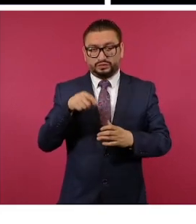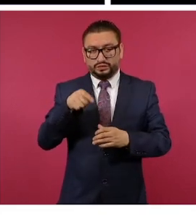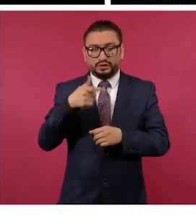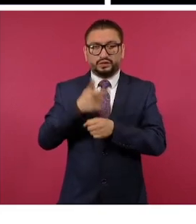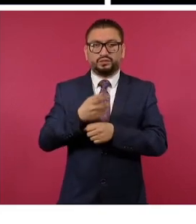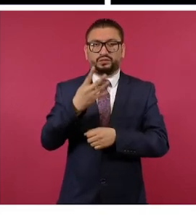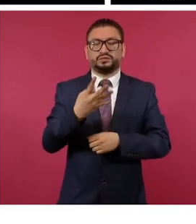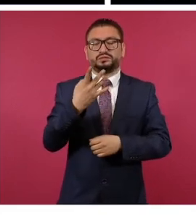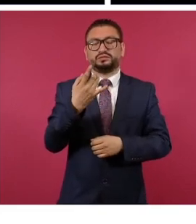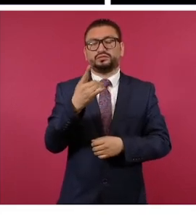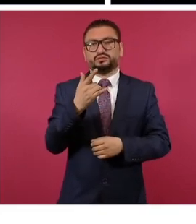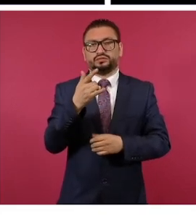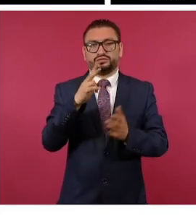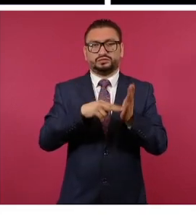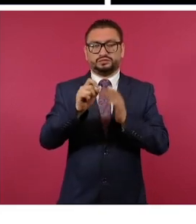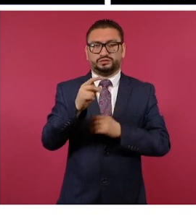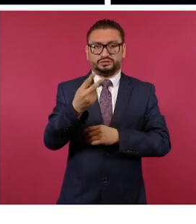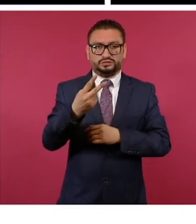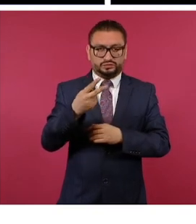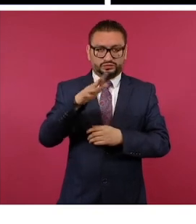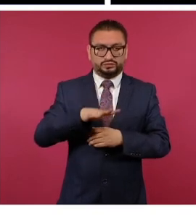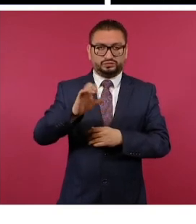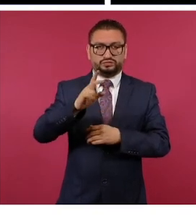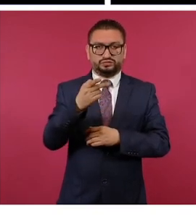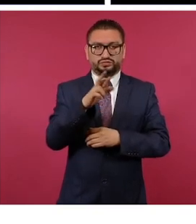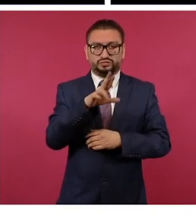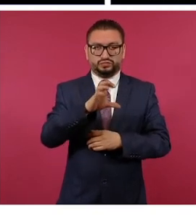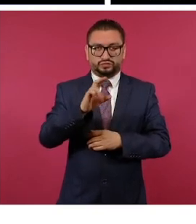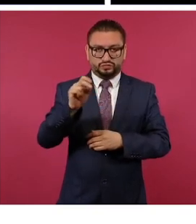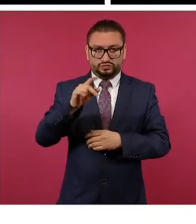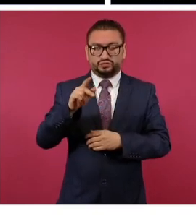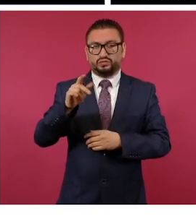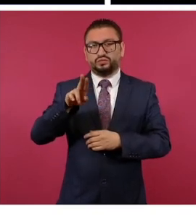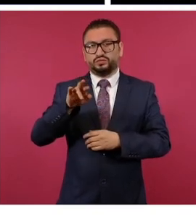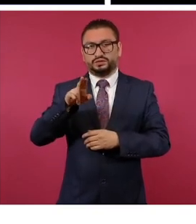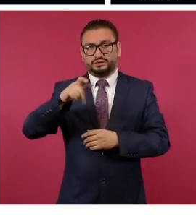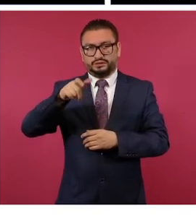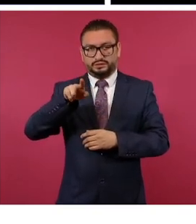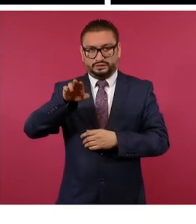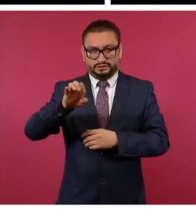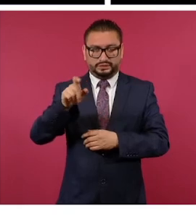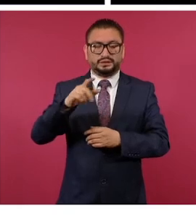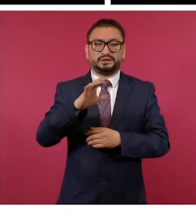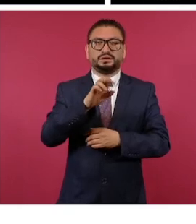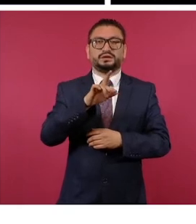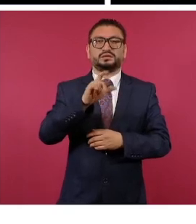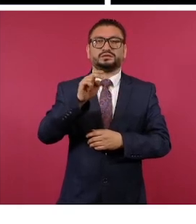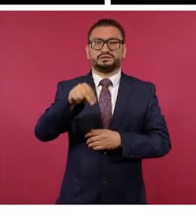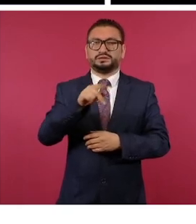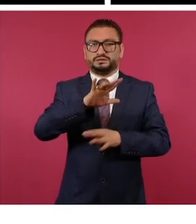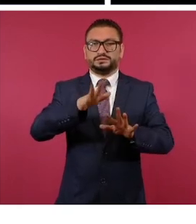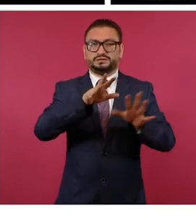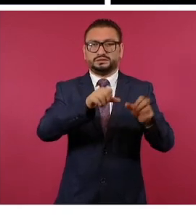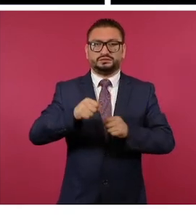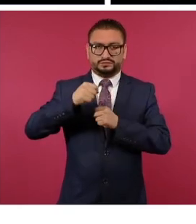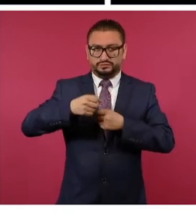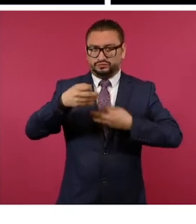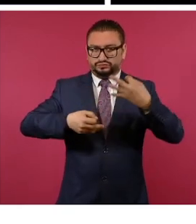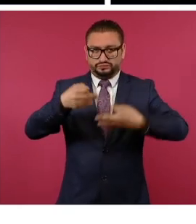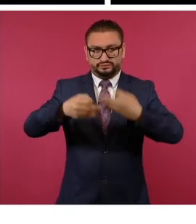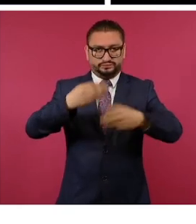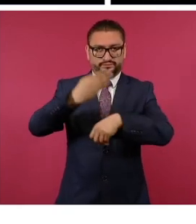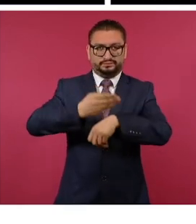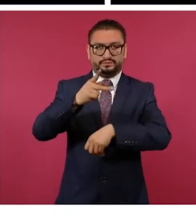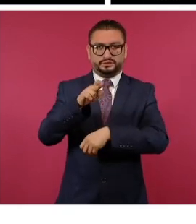de julio del 2022 en la localidad del Chorro, municipio de Urique. Carlos N. ya fue vinculado a proceso penal.